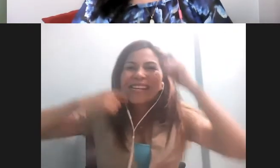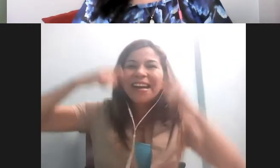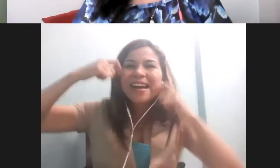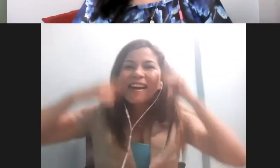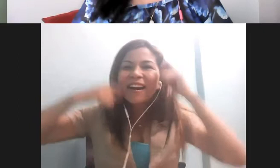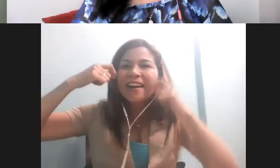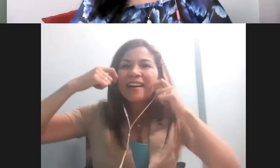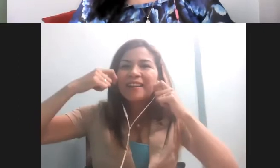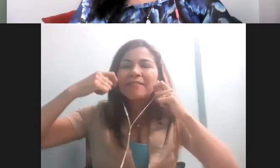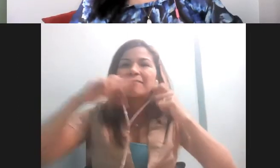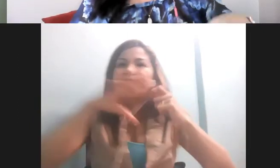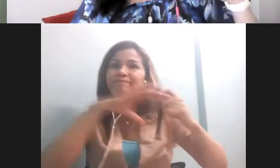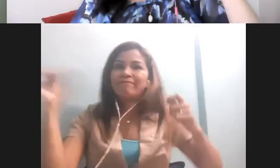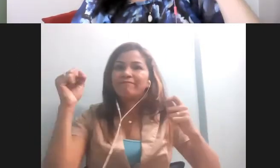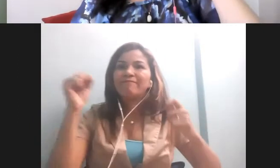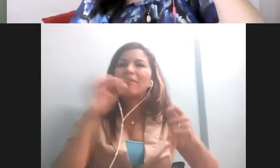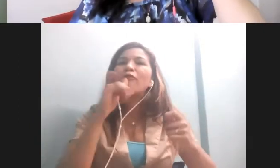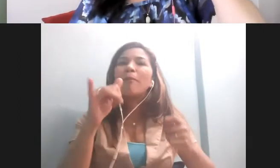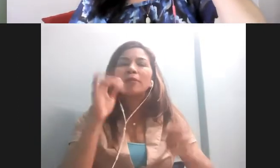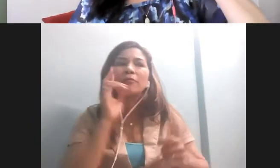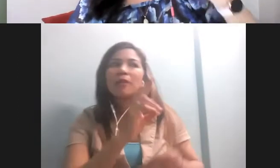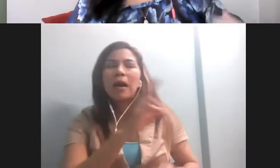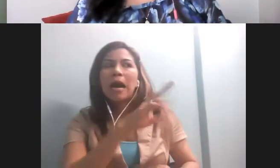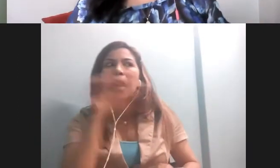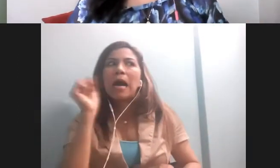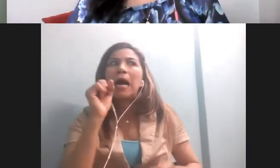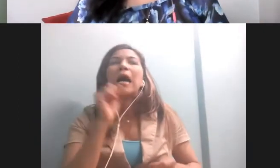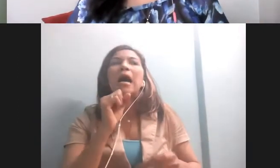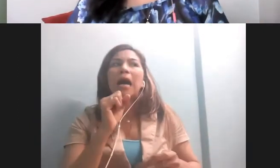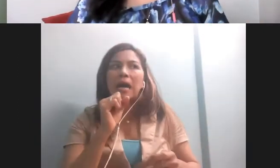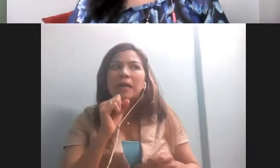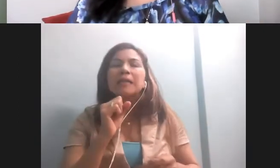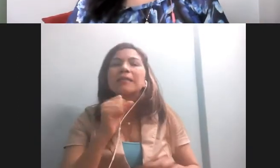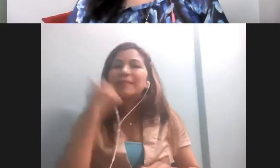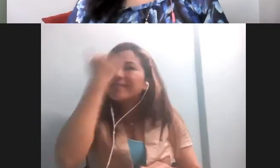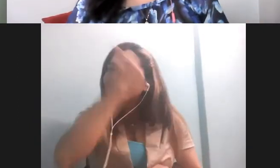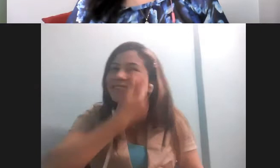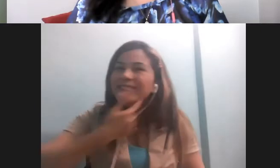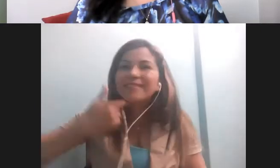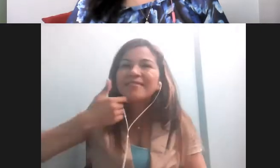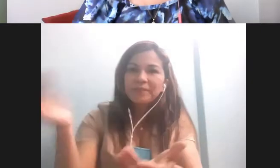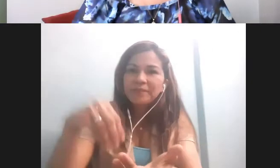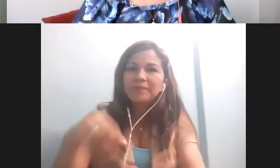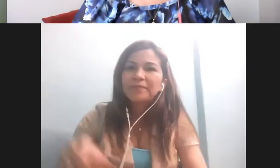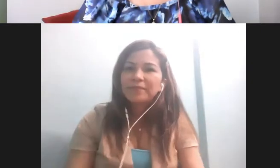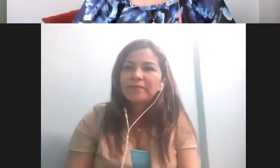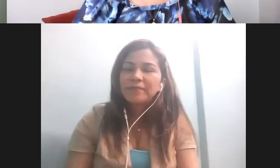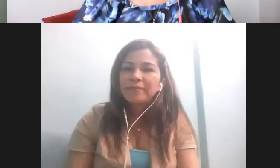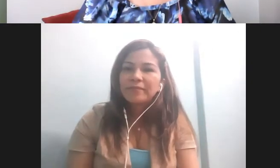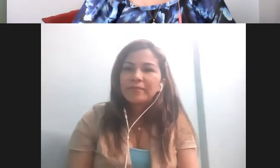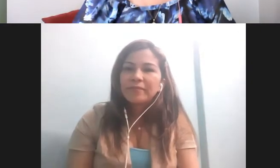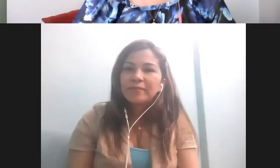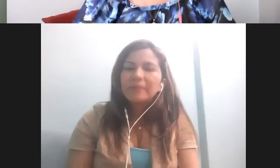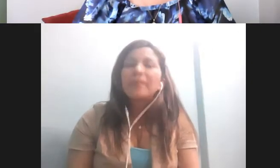dan mucha información que nosotros por el contexto podemos entender muchas veces lo que se está conversando. Entonces, si una